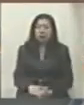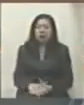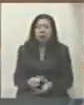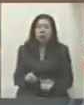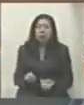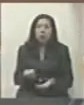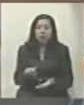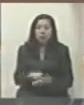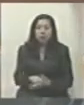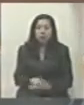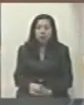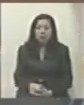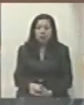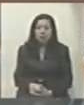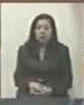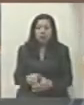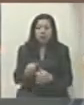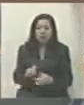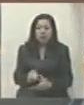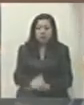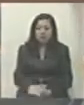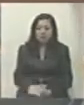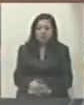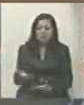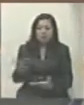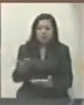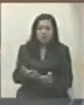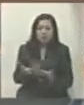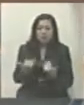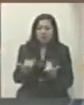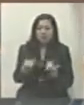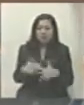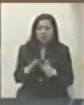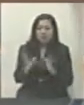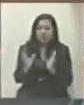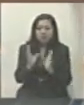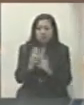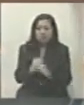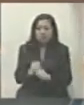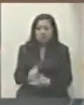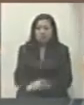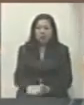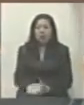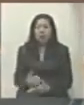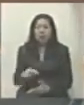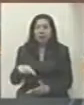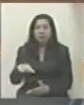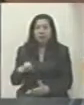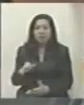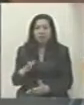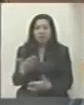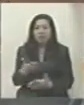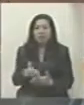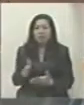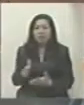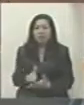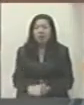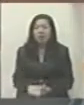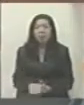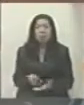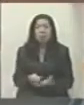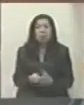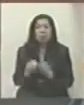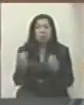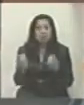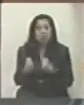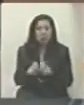¿Cuántos estarían realmente alcanzando con esto, que ya es una restricción, que ya el MEF ha pateado la pelota, ha puesto un monto